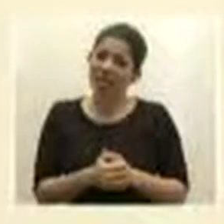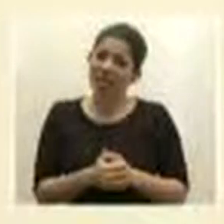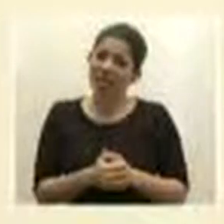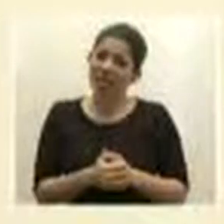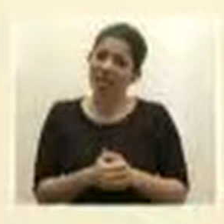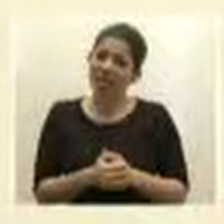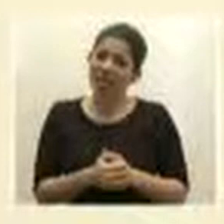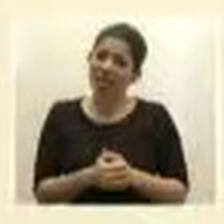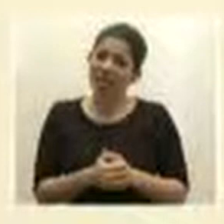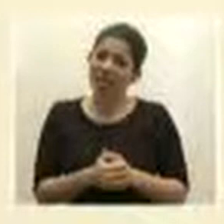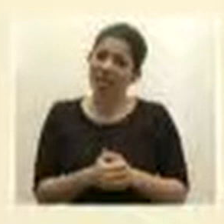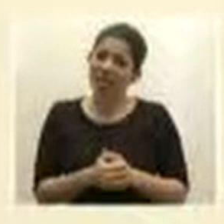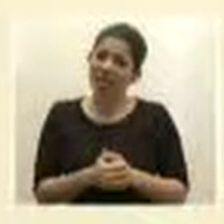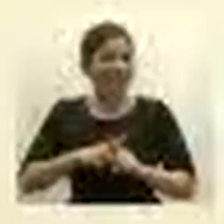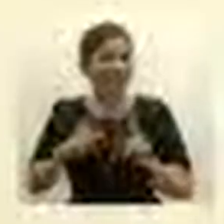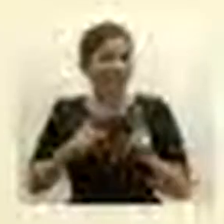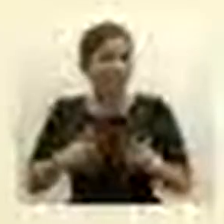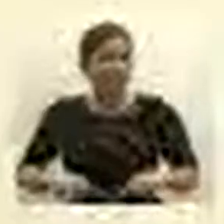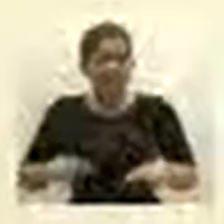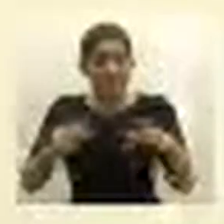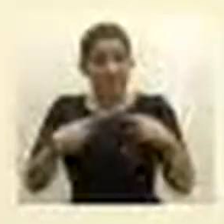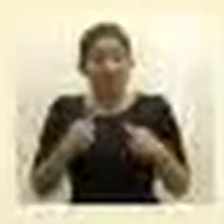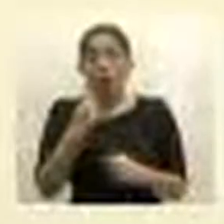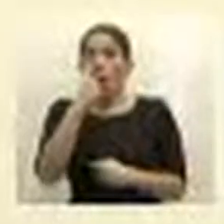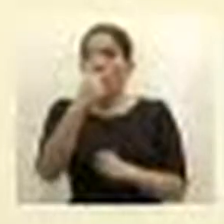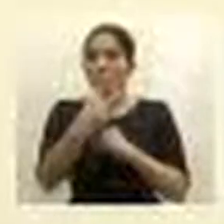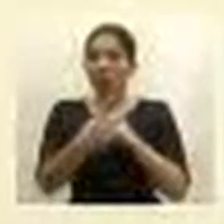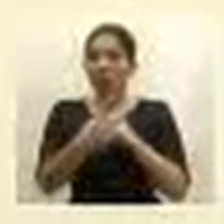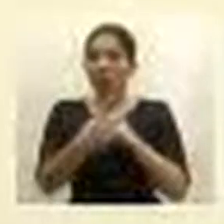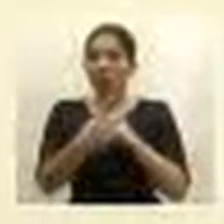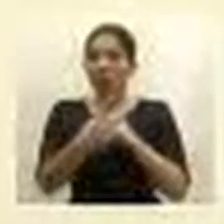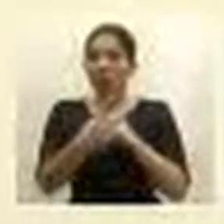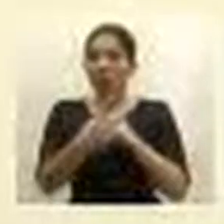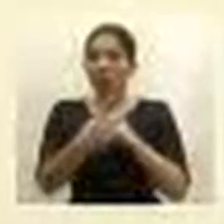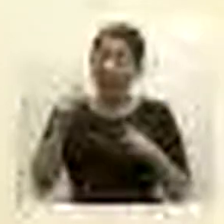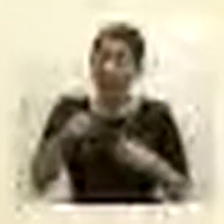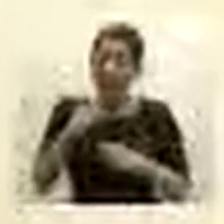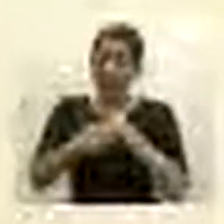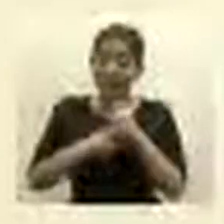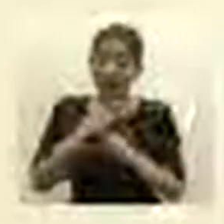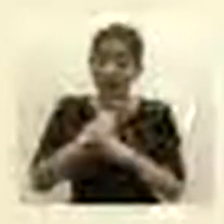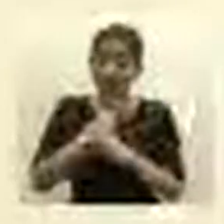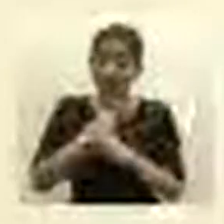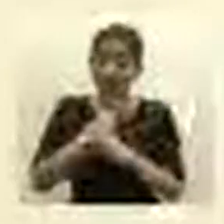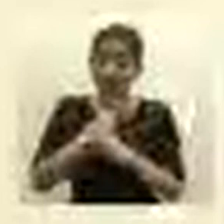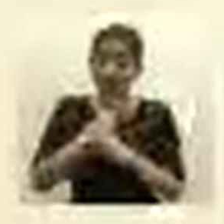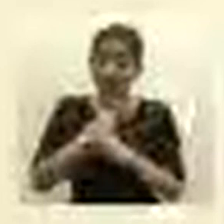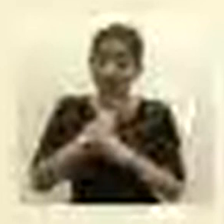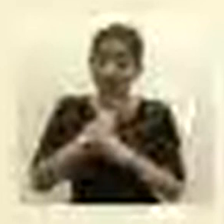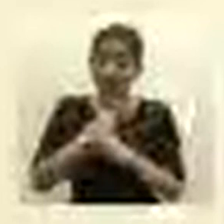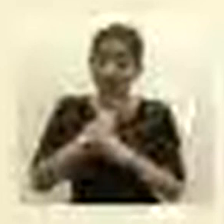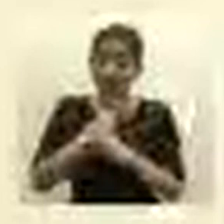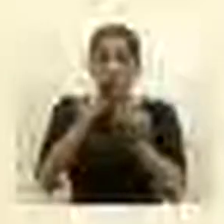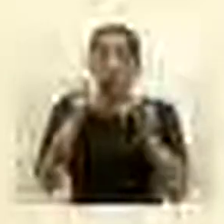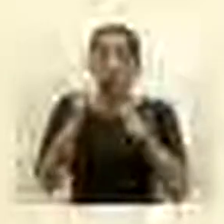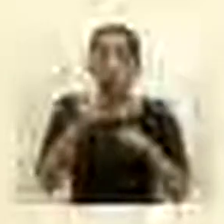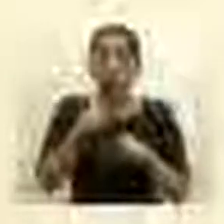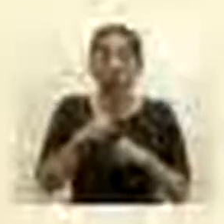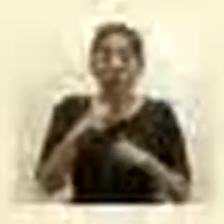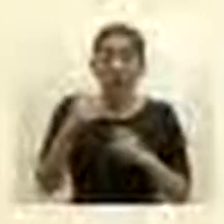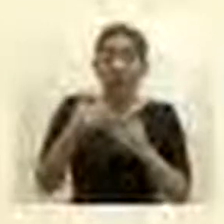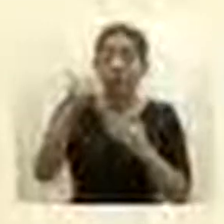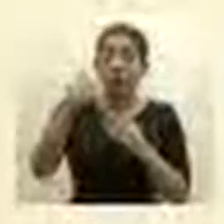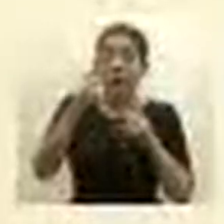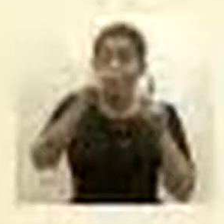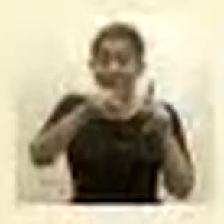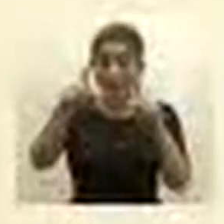un año diferente. Pero en la medida que podamos cuidar lo que pase este año, podemos garantizar que las personas que están